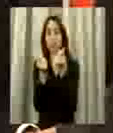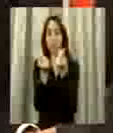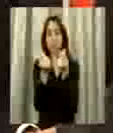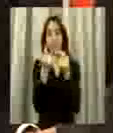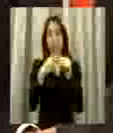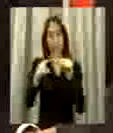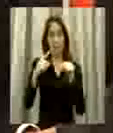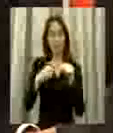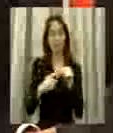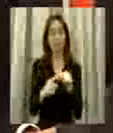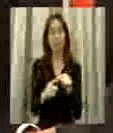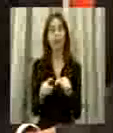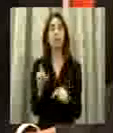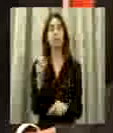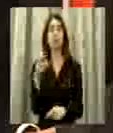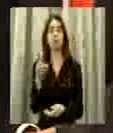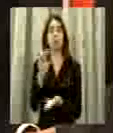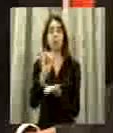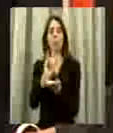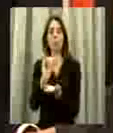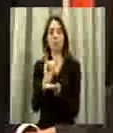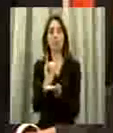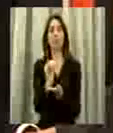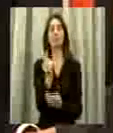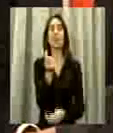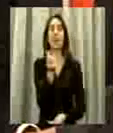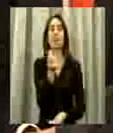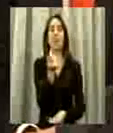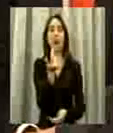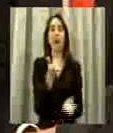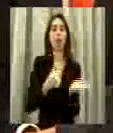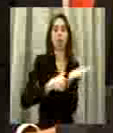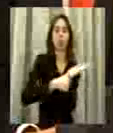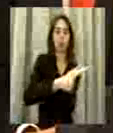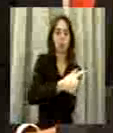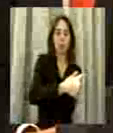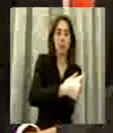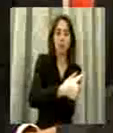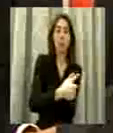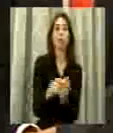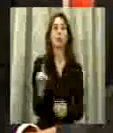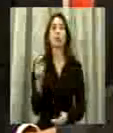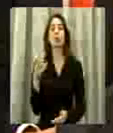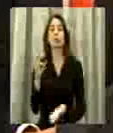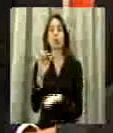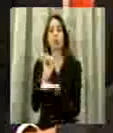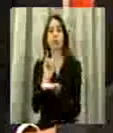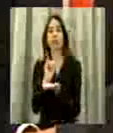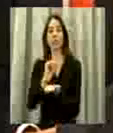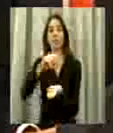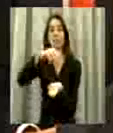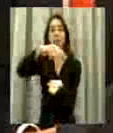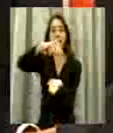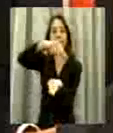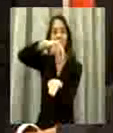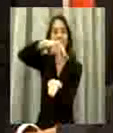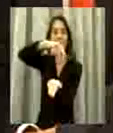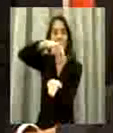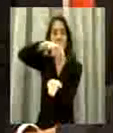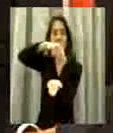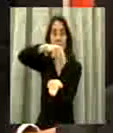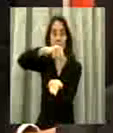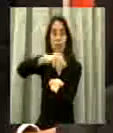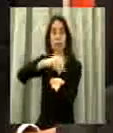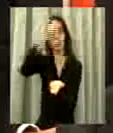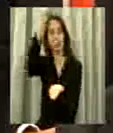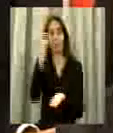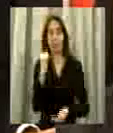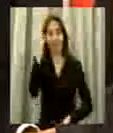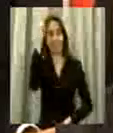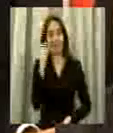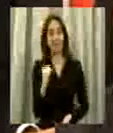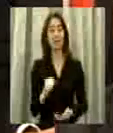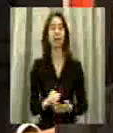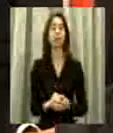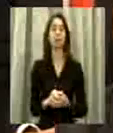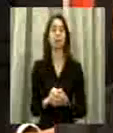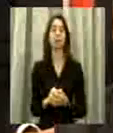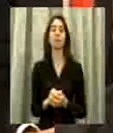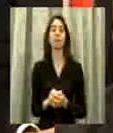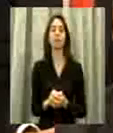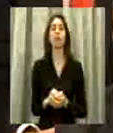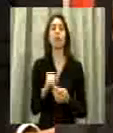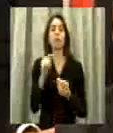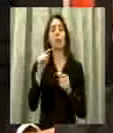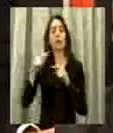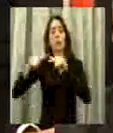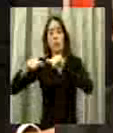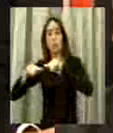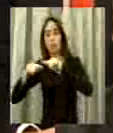la Superintendencia de Valores y Seguros, la Superintendencia de Casinos de Juego, la Unidad de